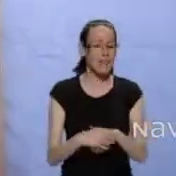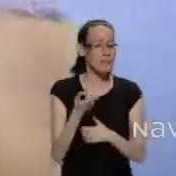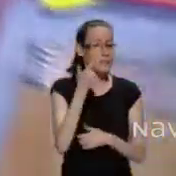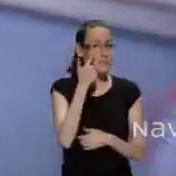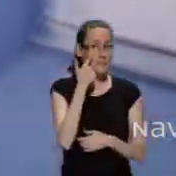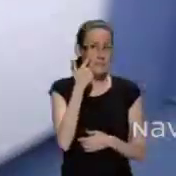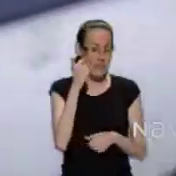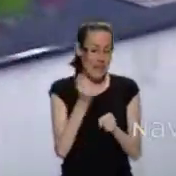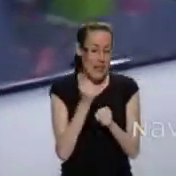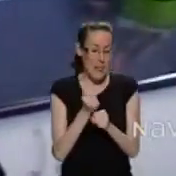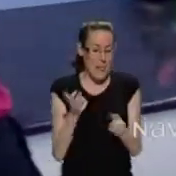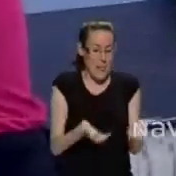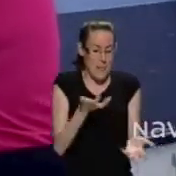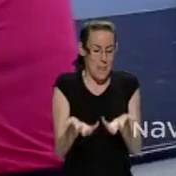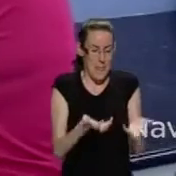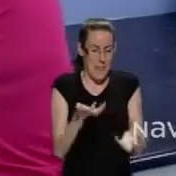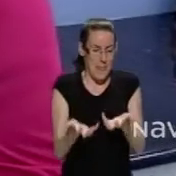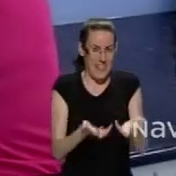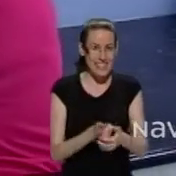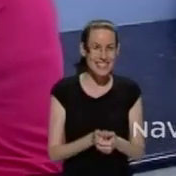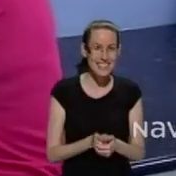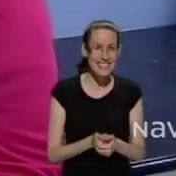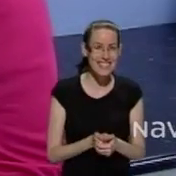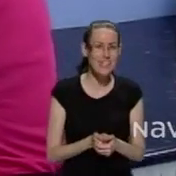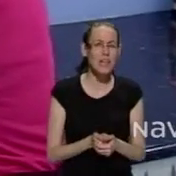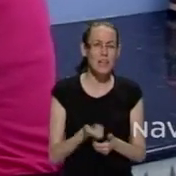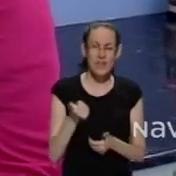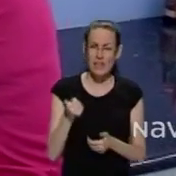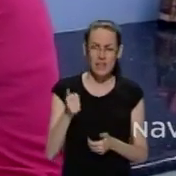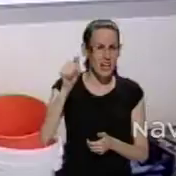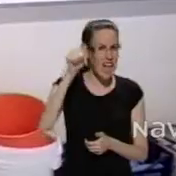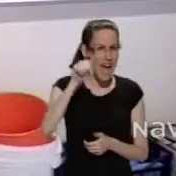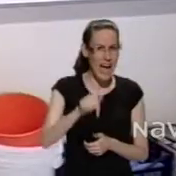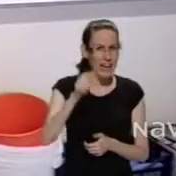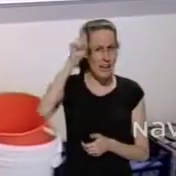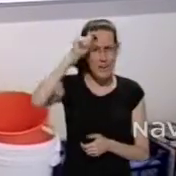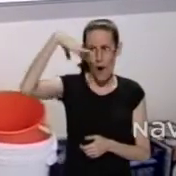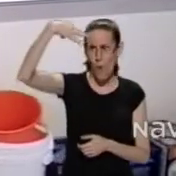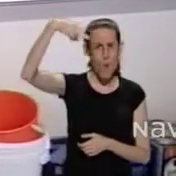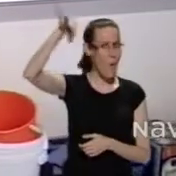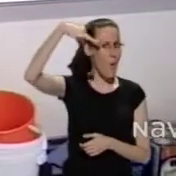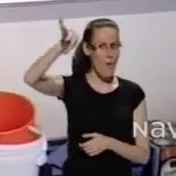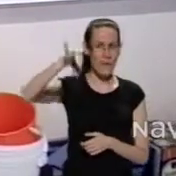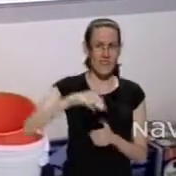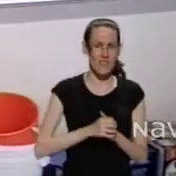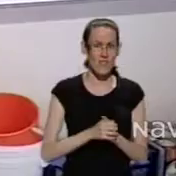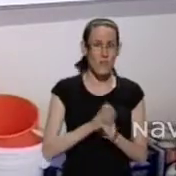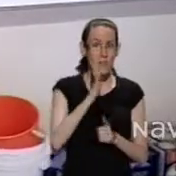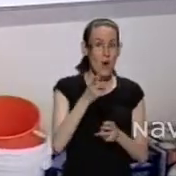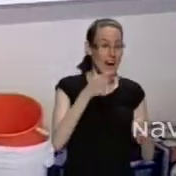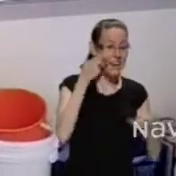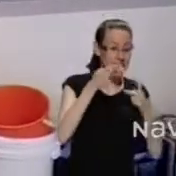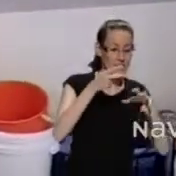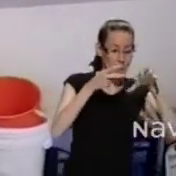¿Os ponéis a trabajar? Sí, sí, sí. Sí, exactamente. Y sí que es algo único. Sí. Porque está al lado del restaurante.